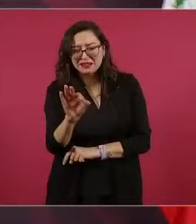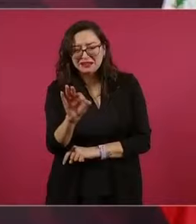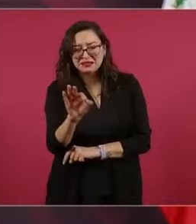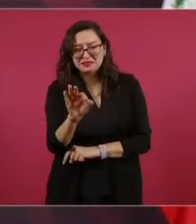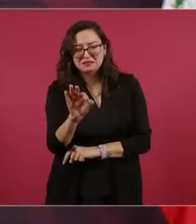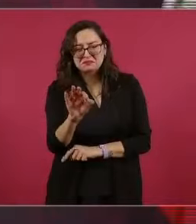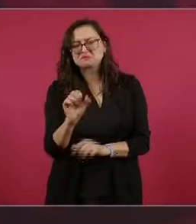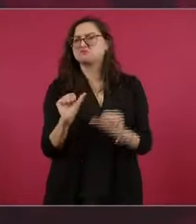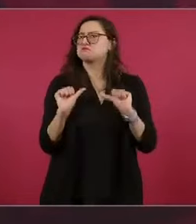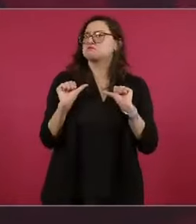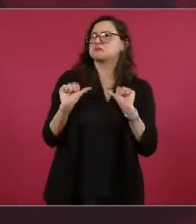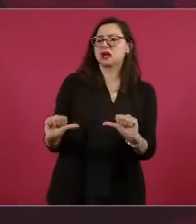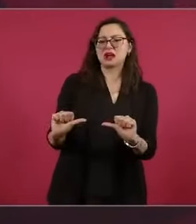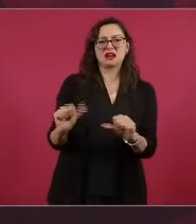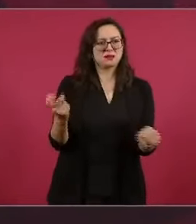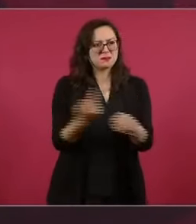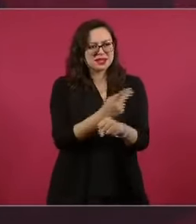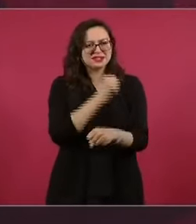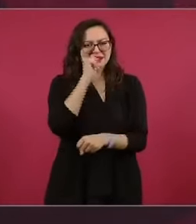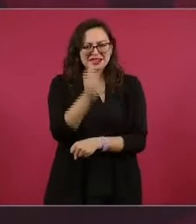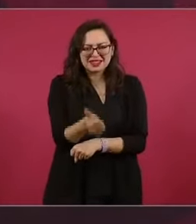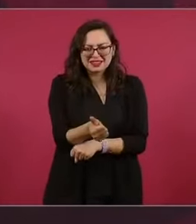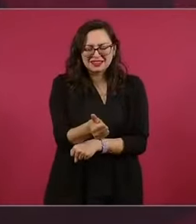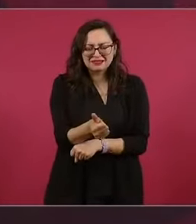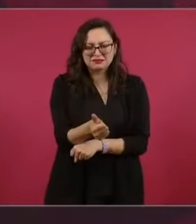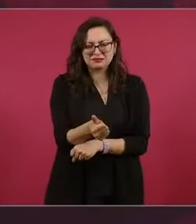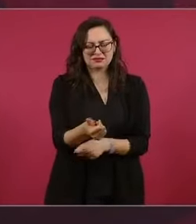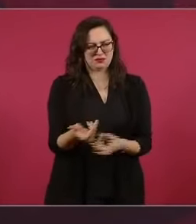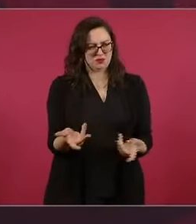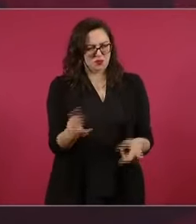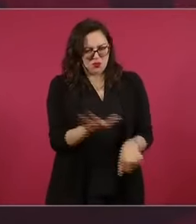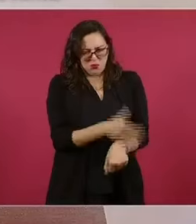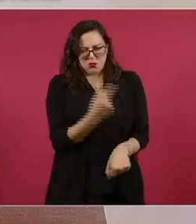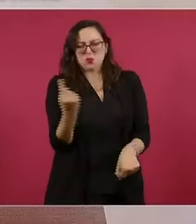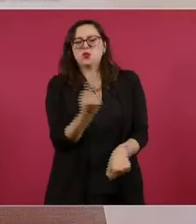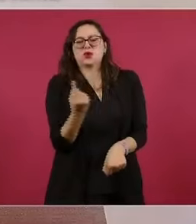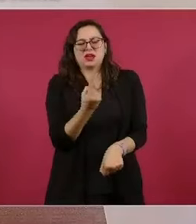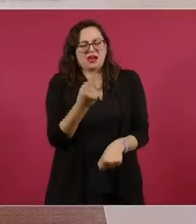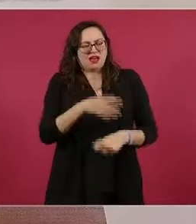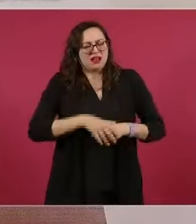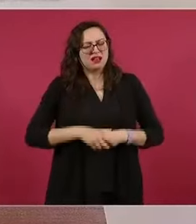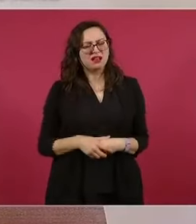con impunidad? ¿Qué se creen?